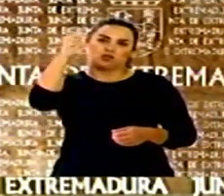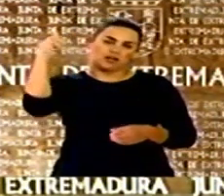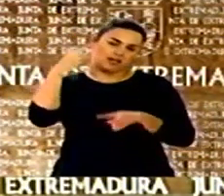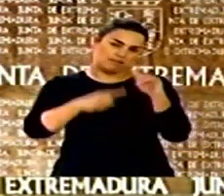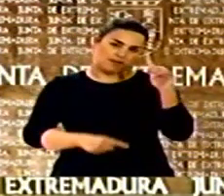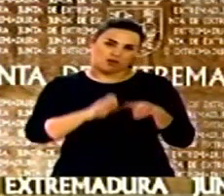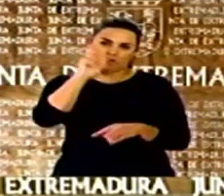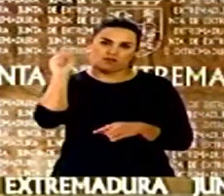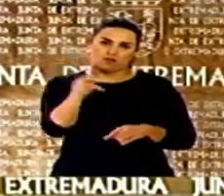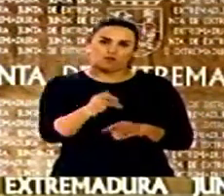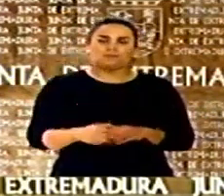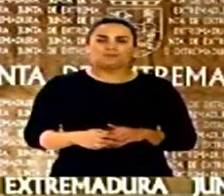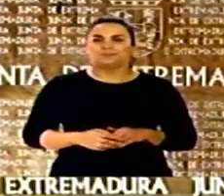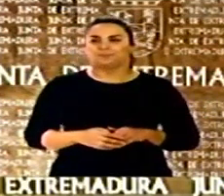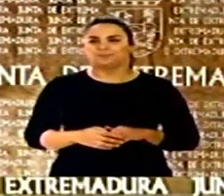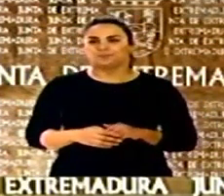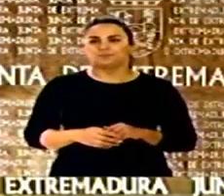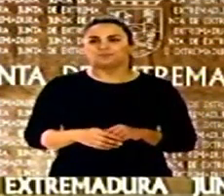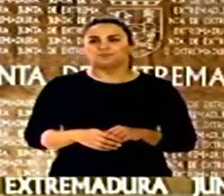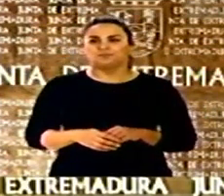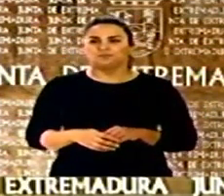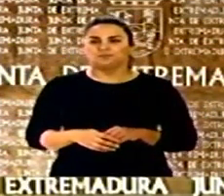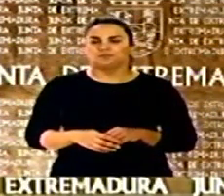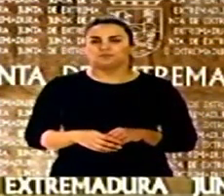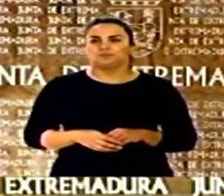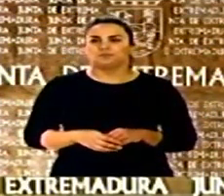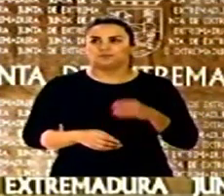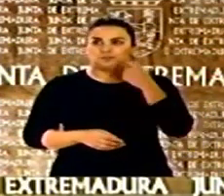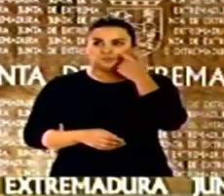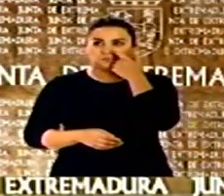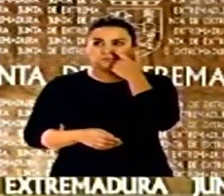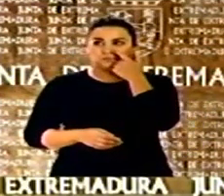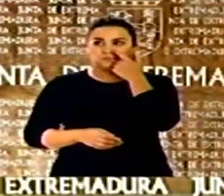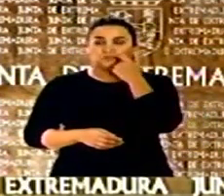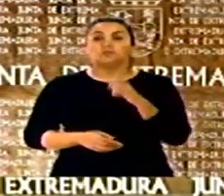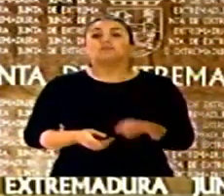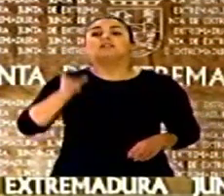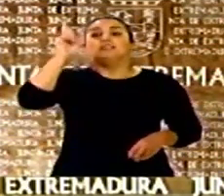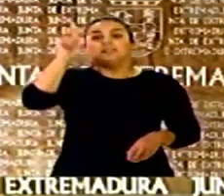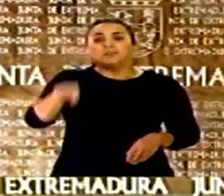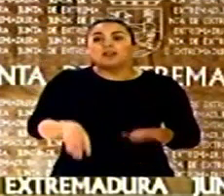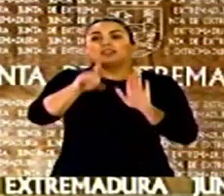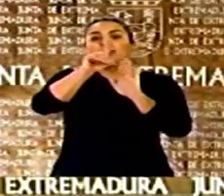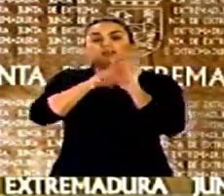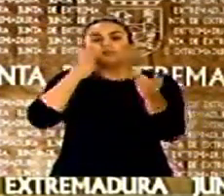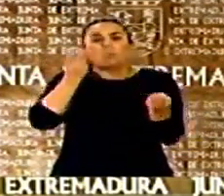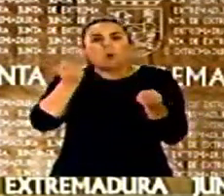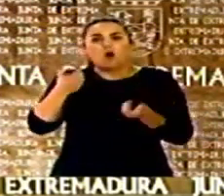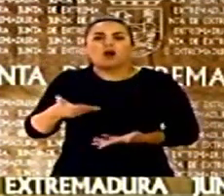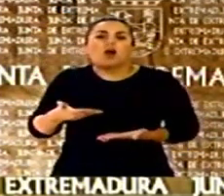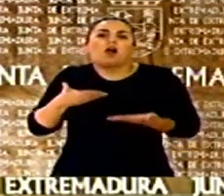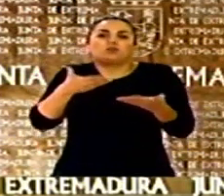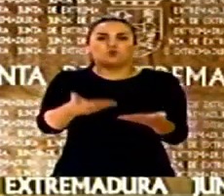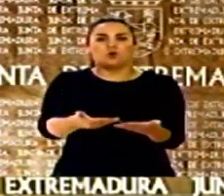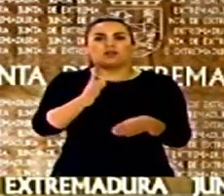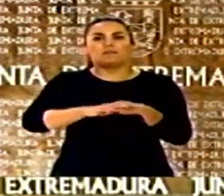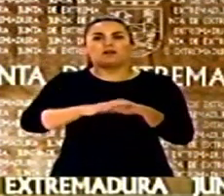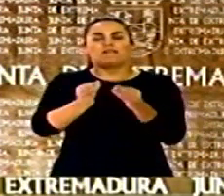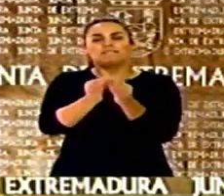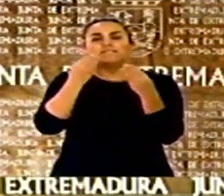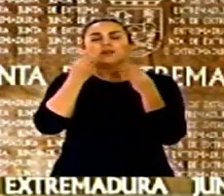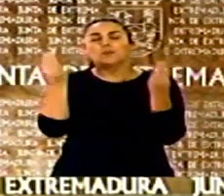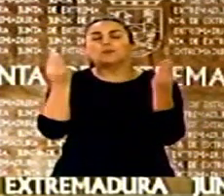Monfragüe y hemos aprobado la contratación de dos obras, una de ellas largamente esperada, que es el encauzamiento de